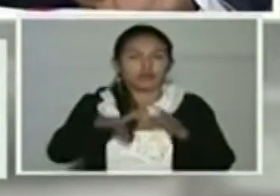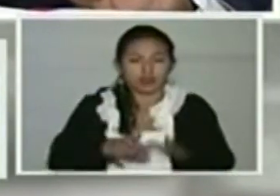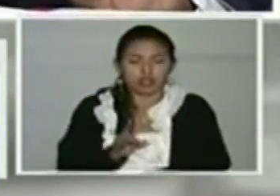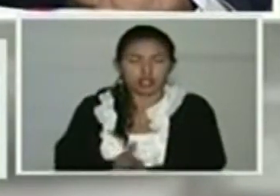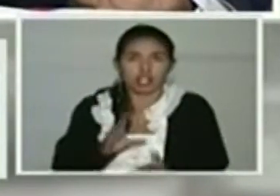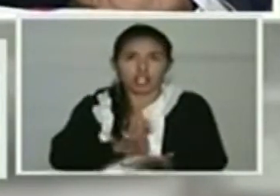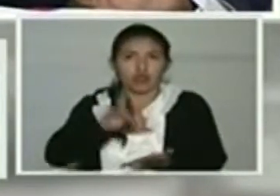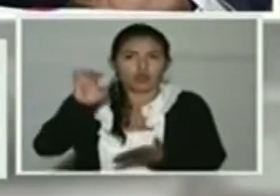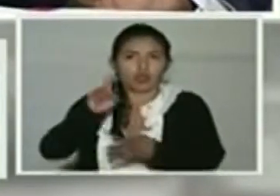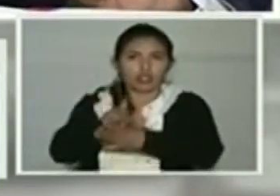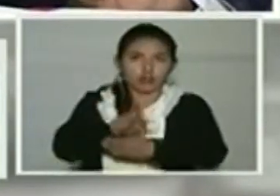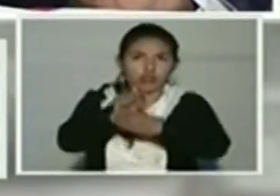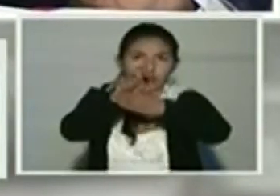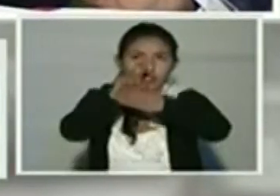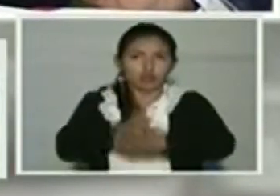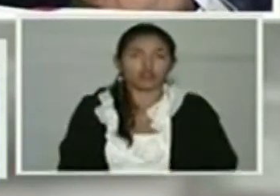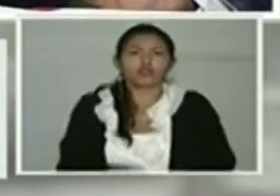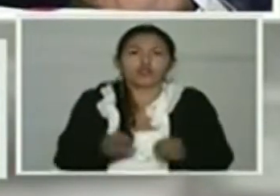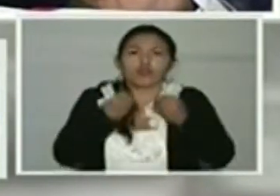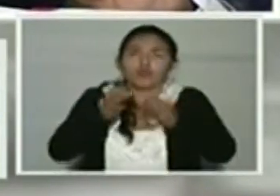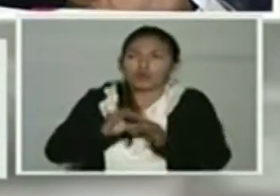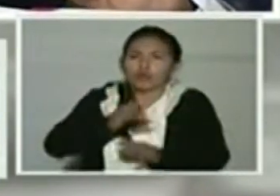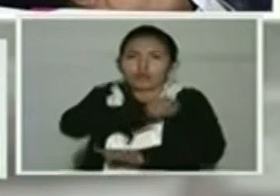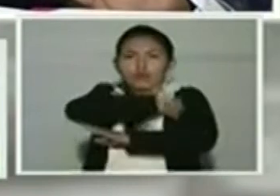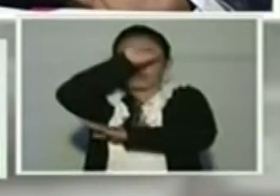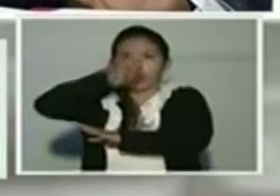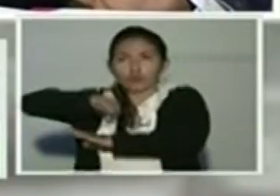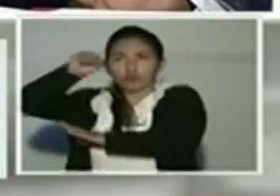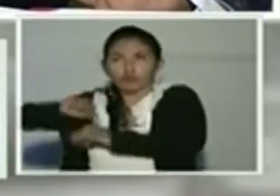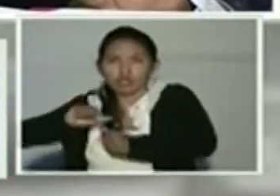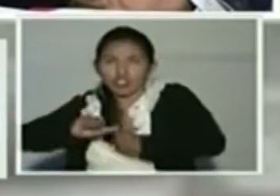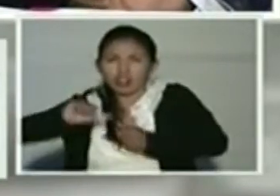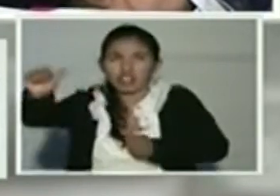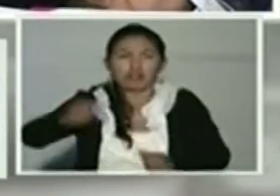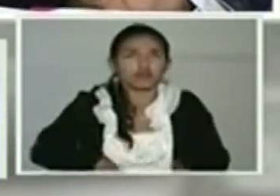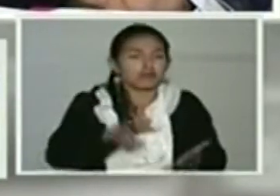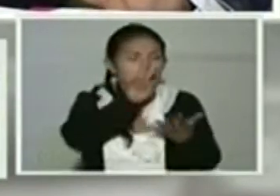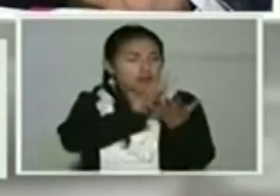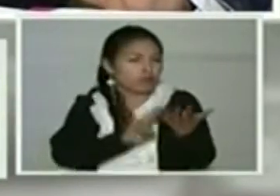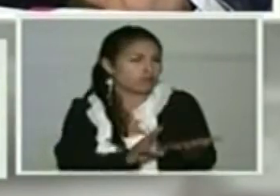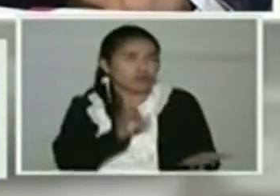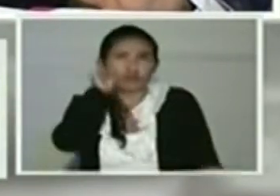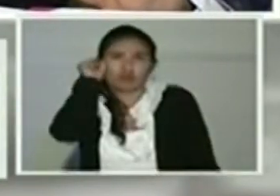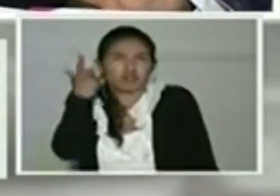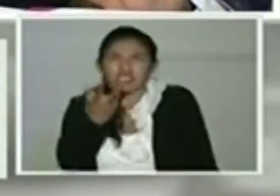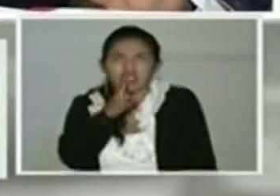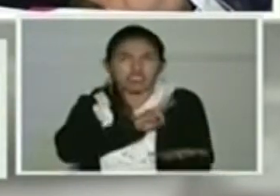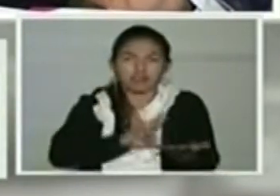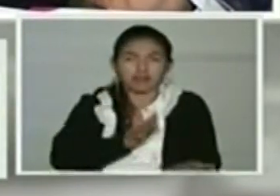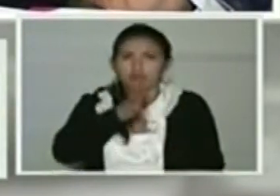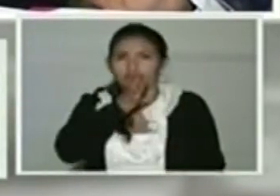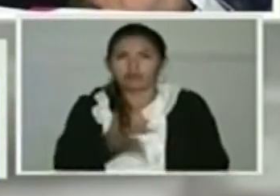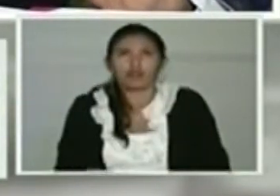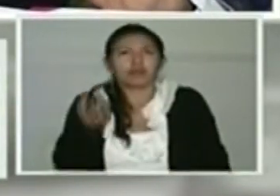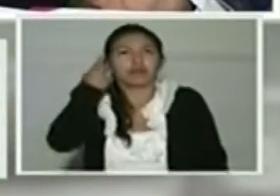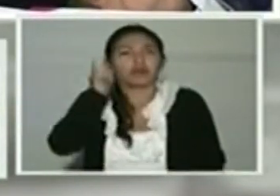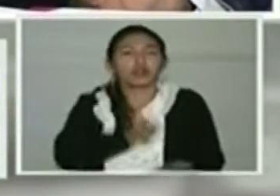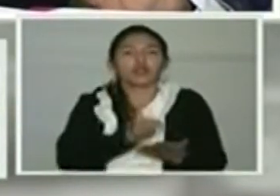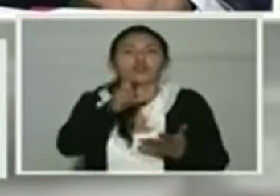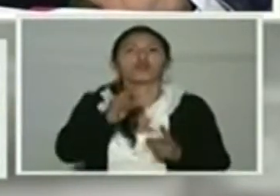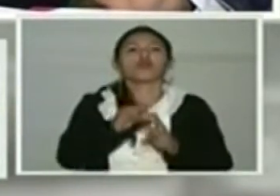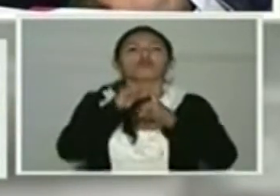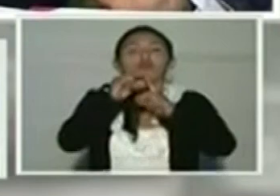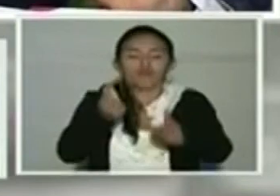en las zonas rurales andinas los jóvenes no entienden o no comprenden lo que lee por lo tanto cuál es la